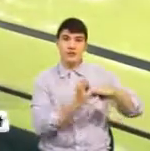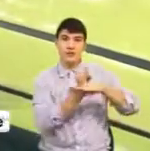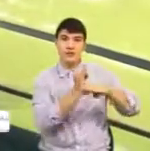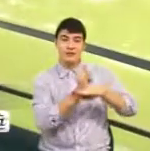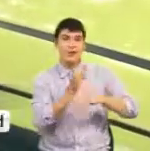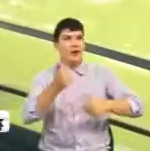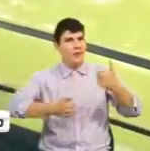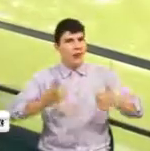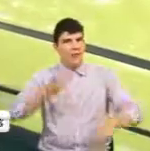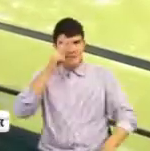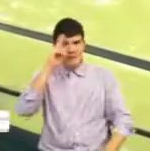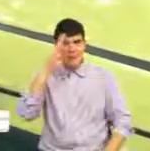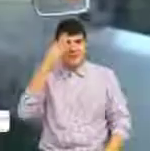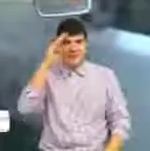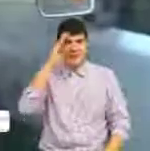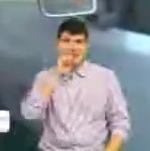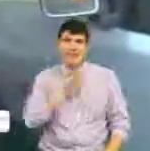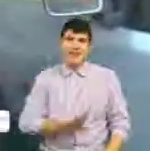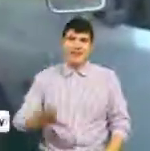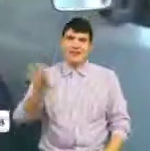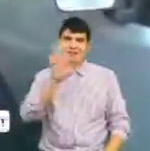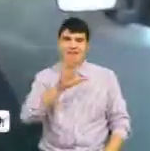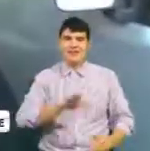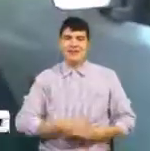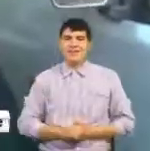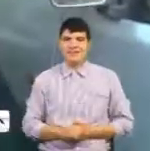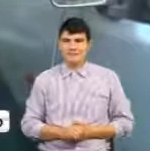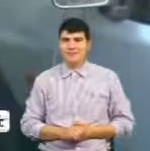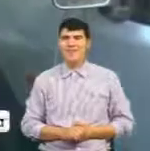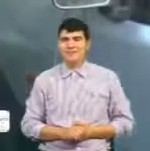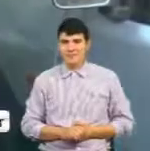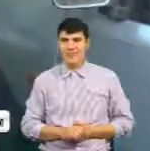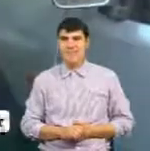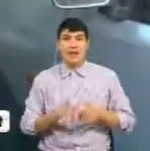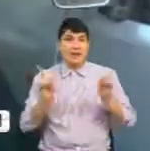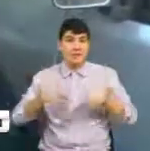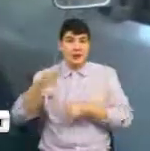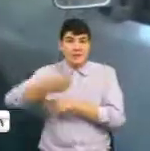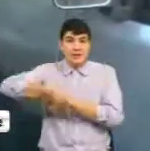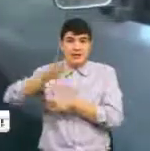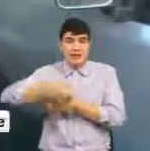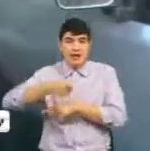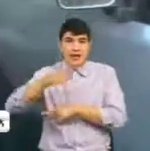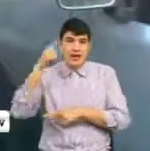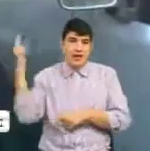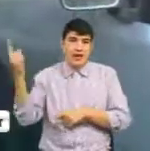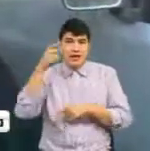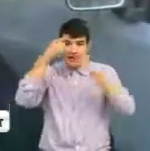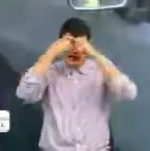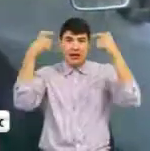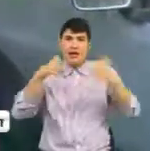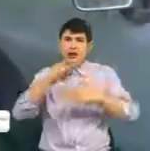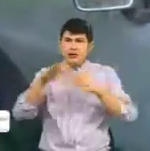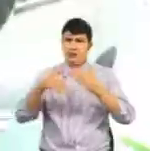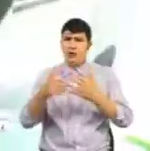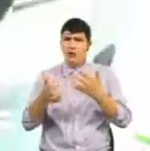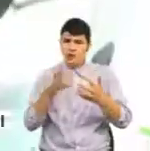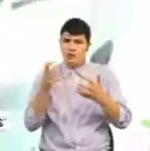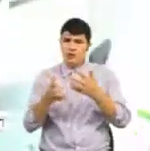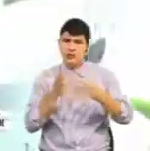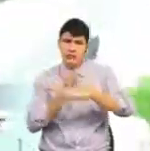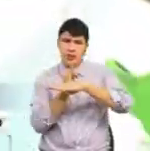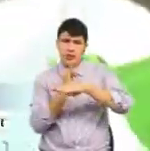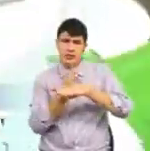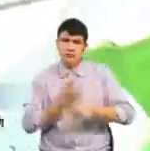de nuestra Policía Nacional a través de la Dirección Antisecuestro, por supuesto, la Fiscalía General de la Nación y todo nuestro sistema judicial que